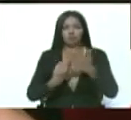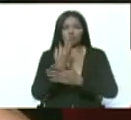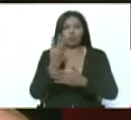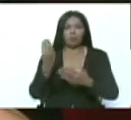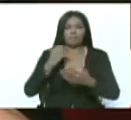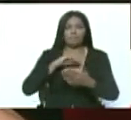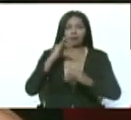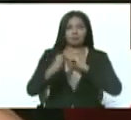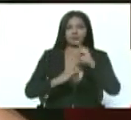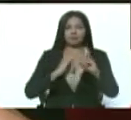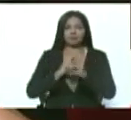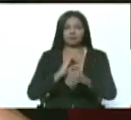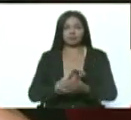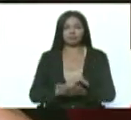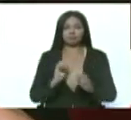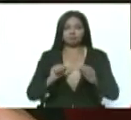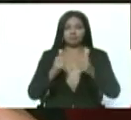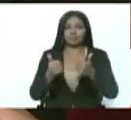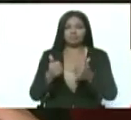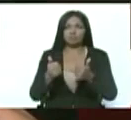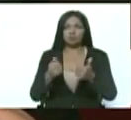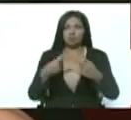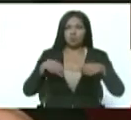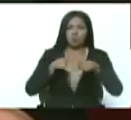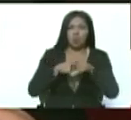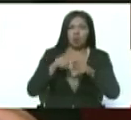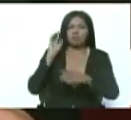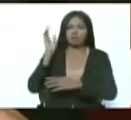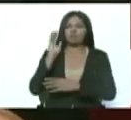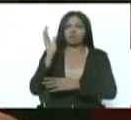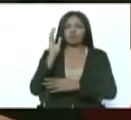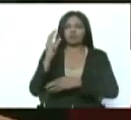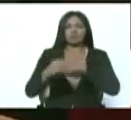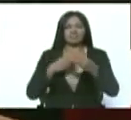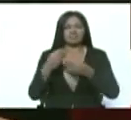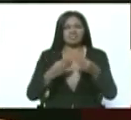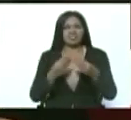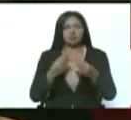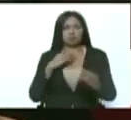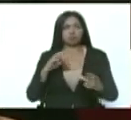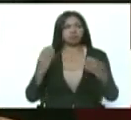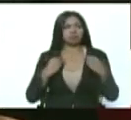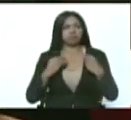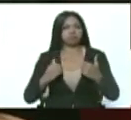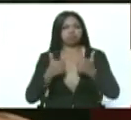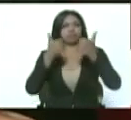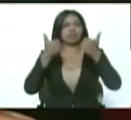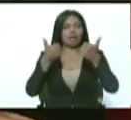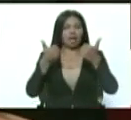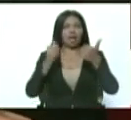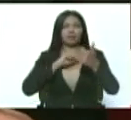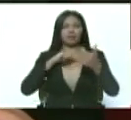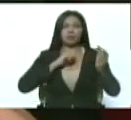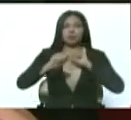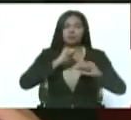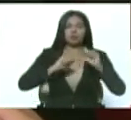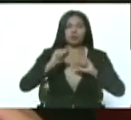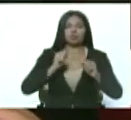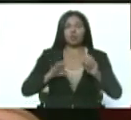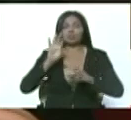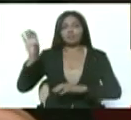relaciones internacionales, los principios de Bandung, de aquella conferencia euroasiática que le dio vida luego al movimiento de